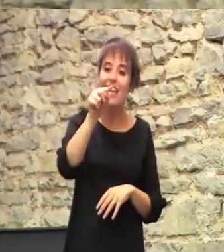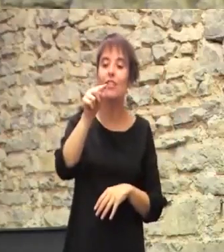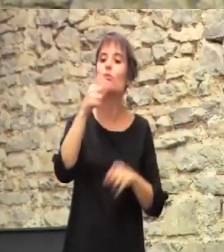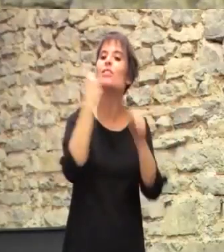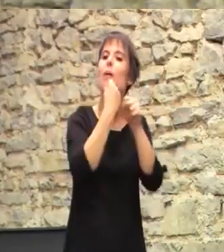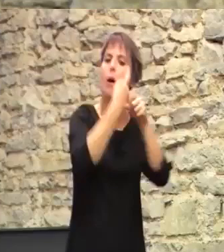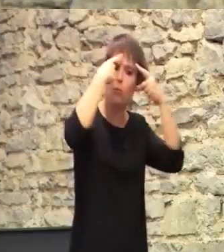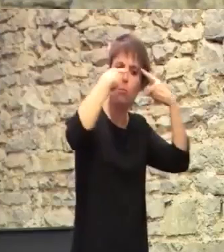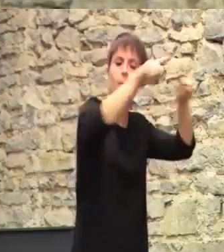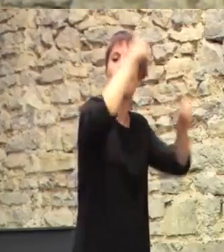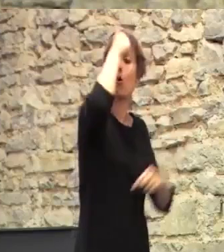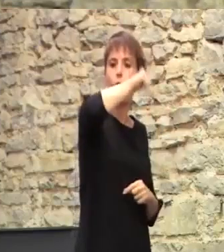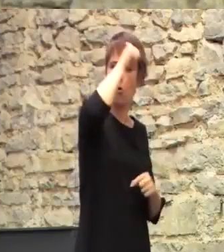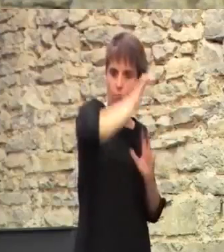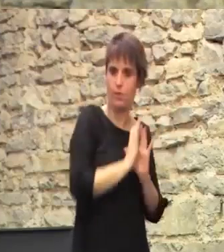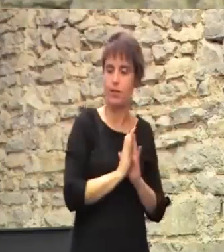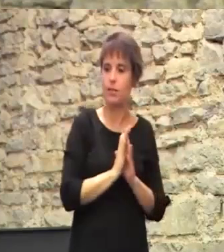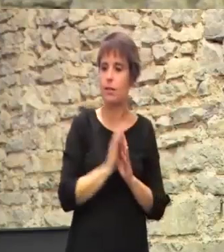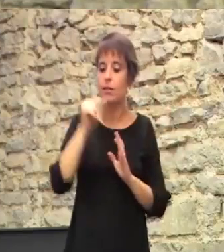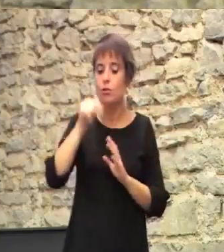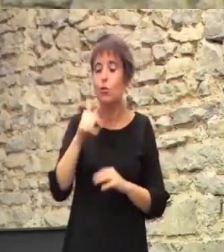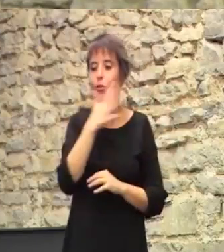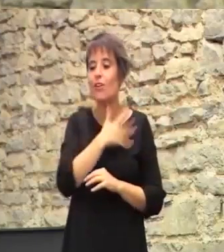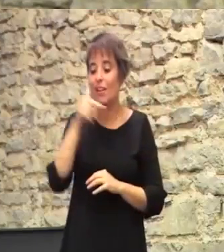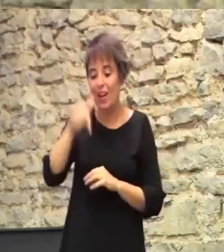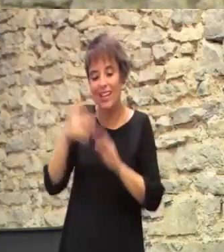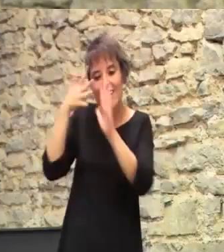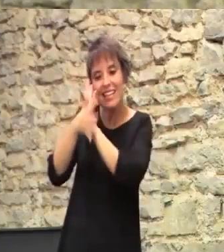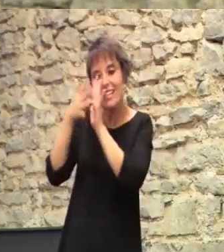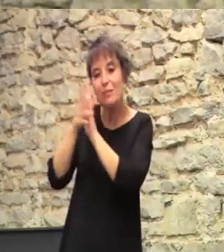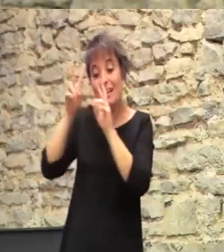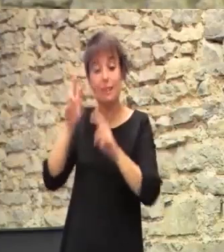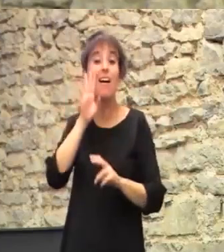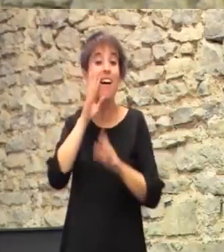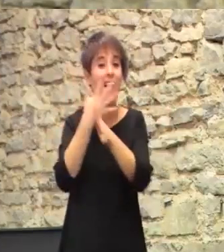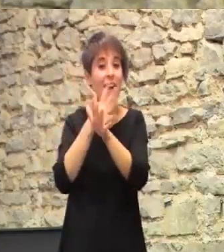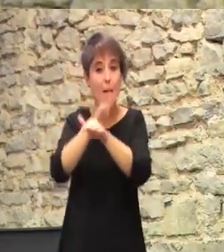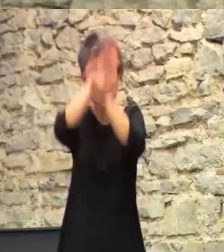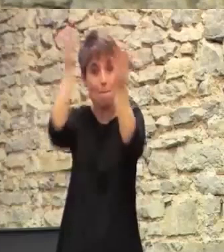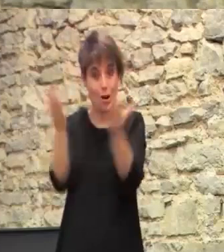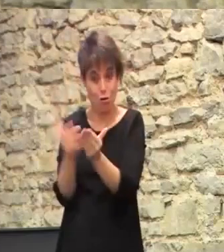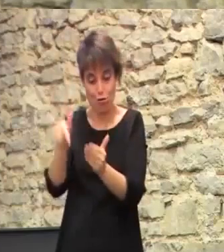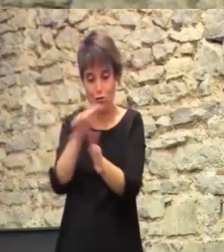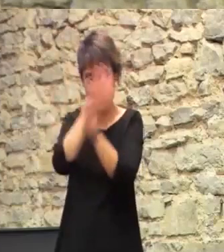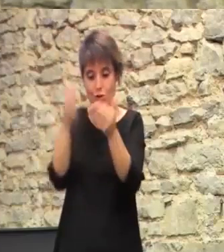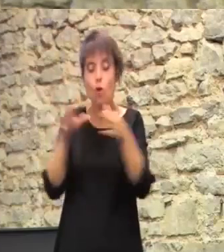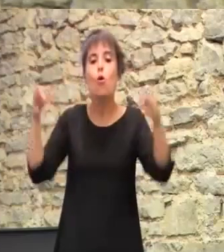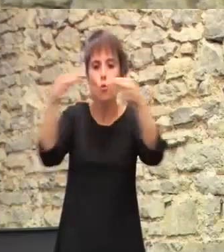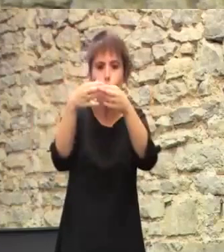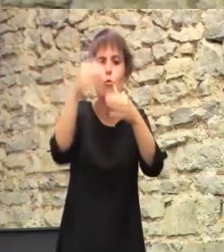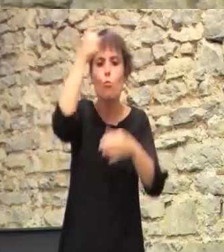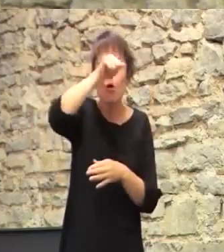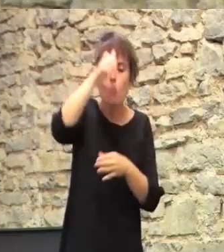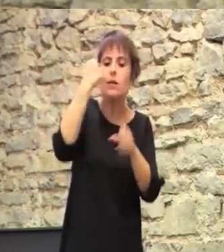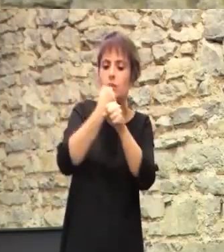la trabajen los hombres en este ejercicio del balón es decir hay muchos grupos de hombres que